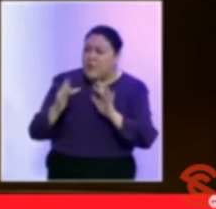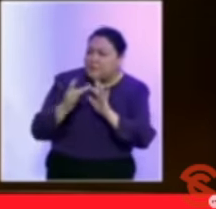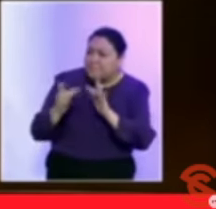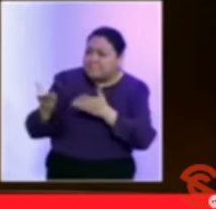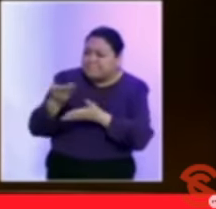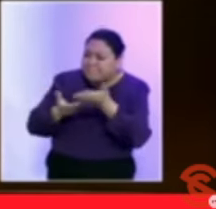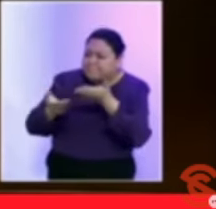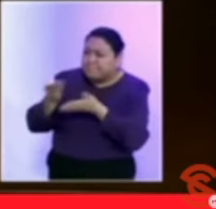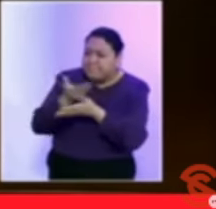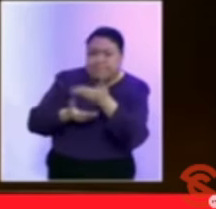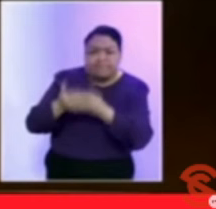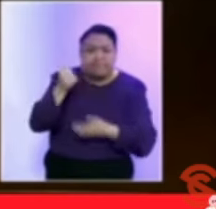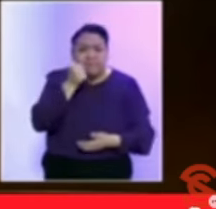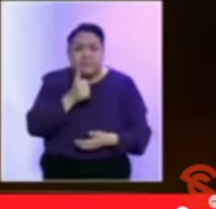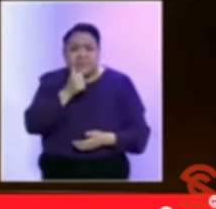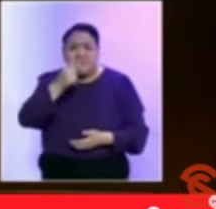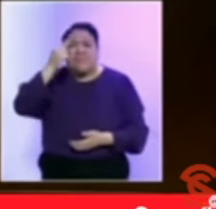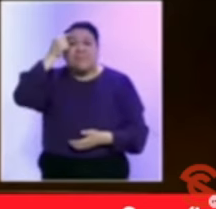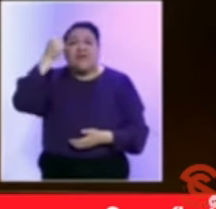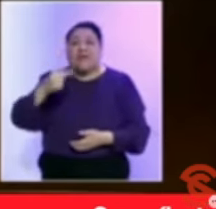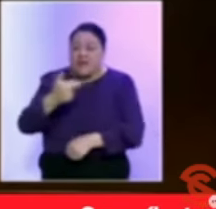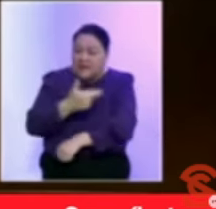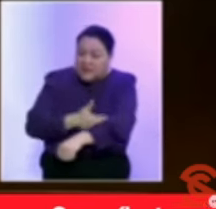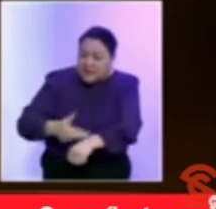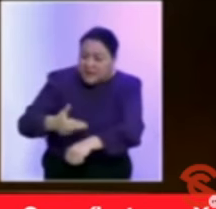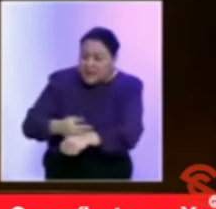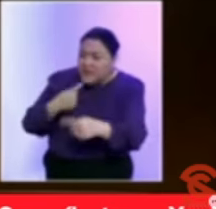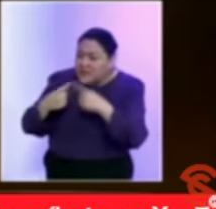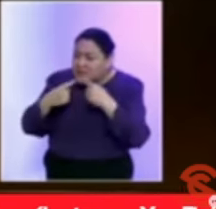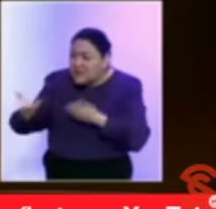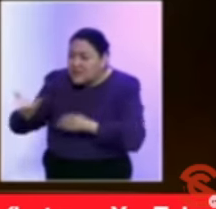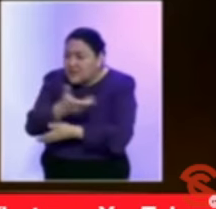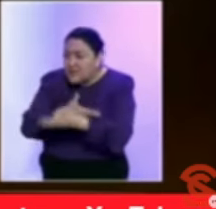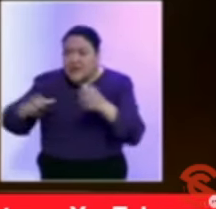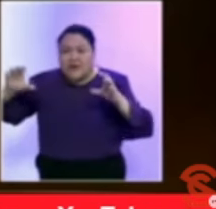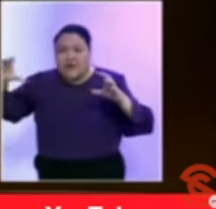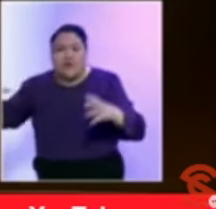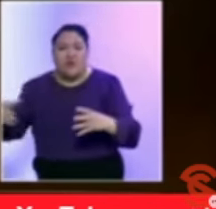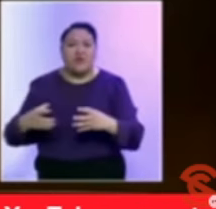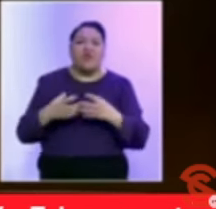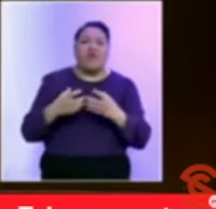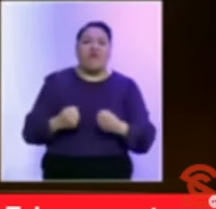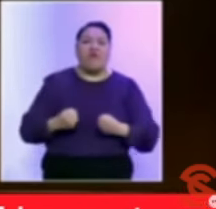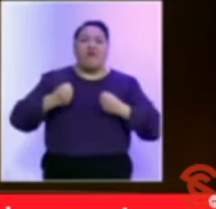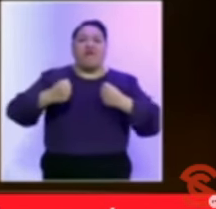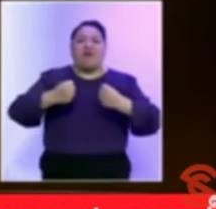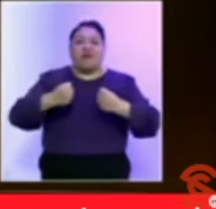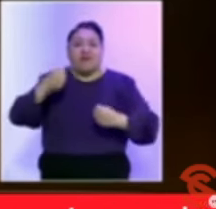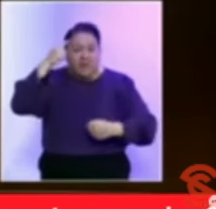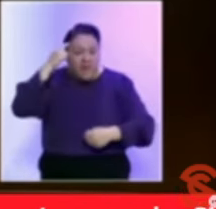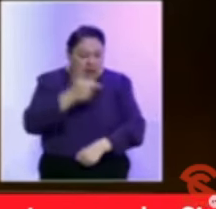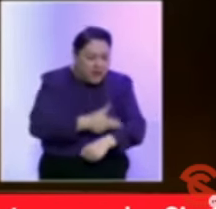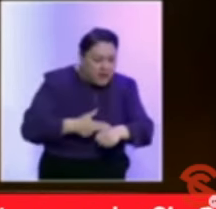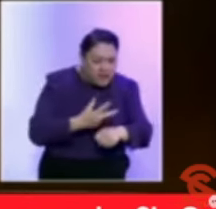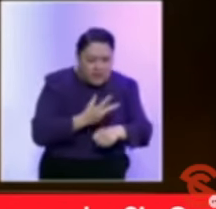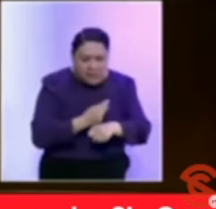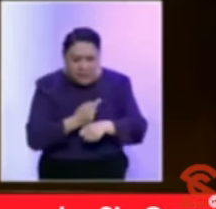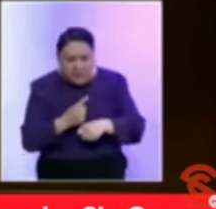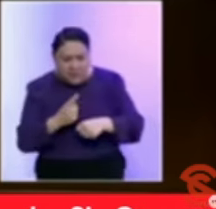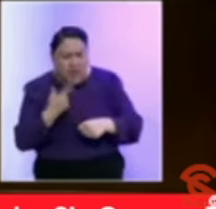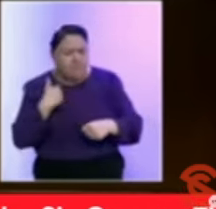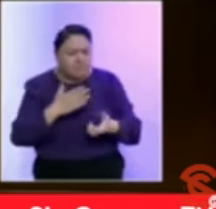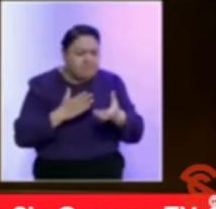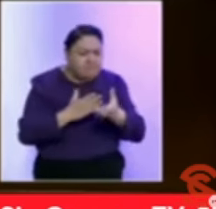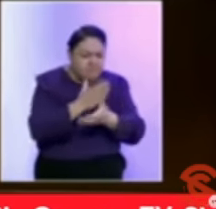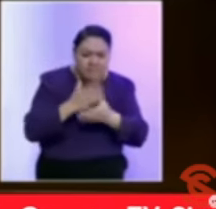comunicación a fin de construir una sola fuerza que enfrentó con éxito las importantes